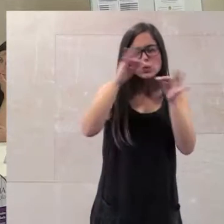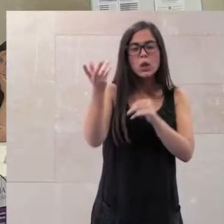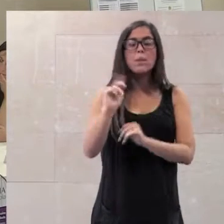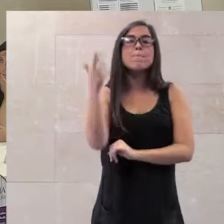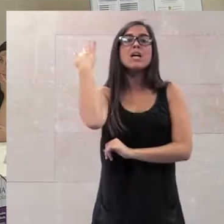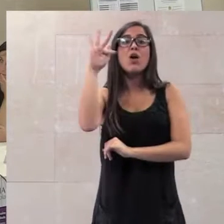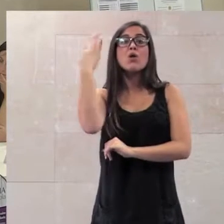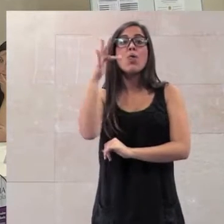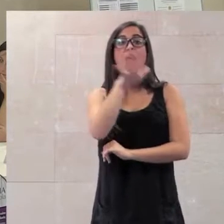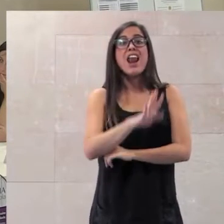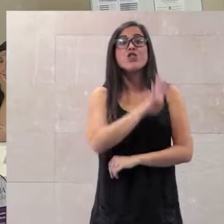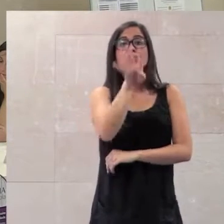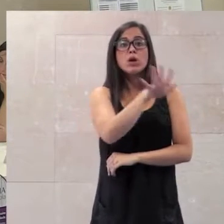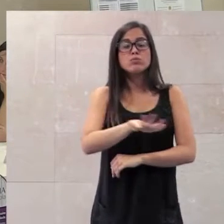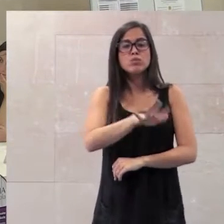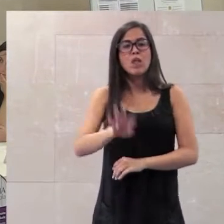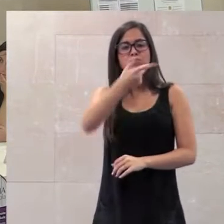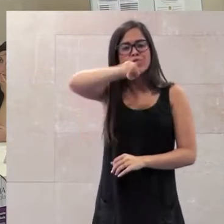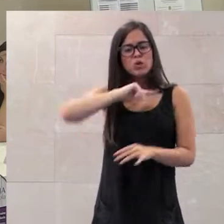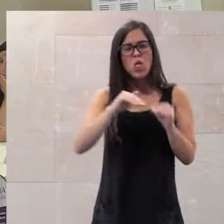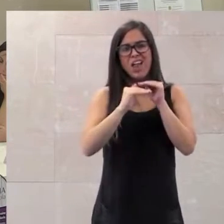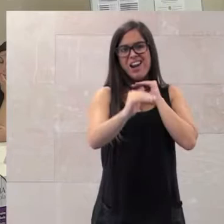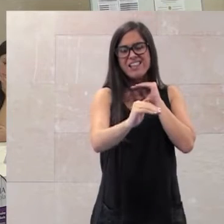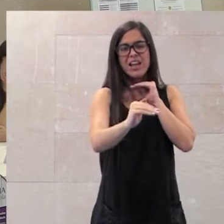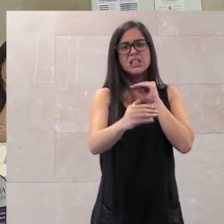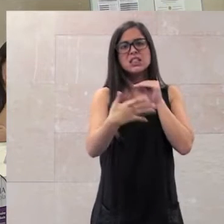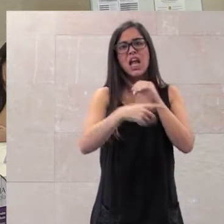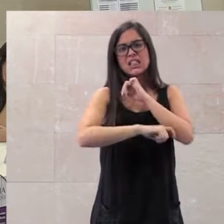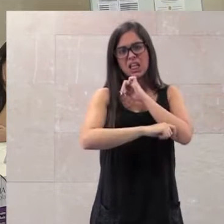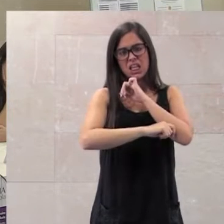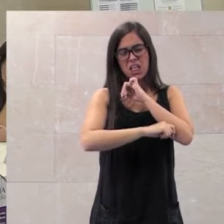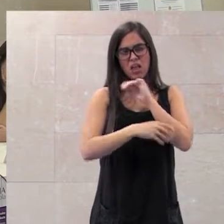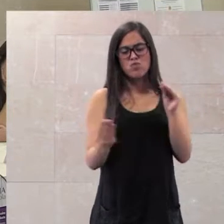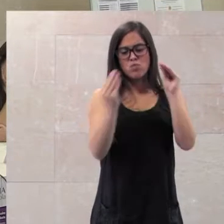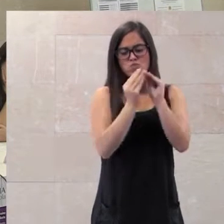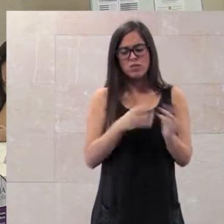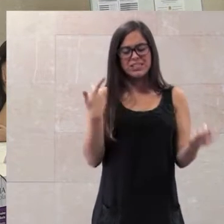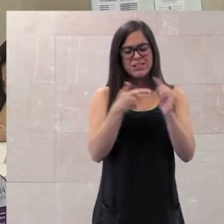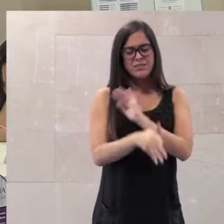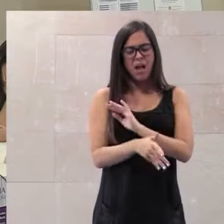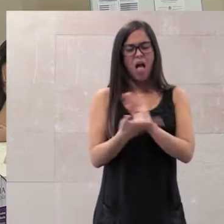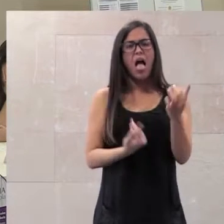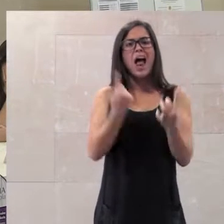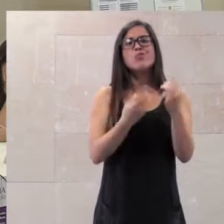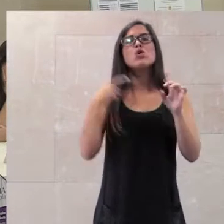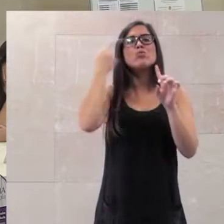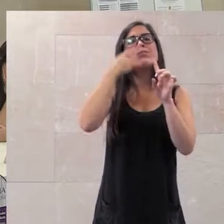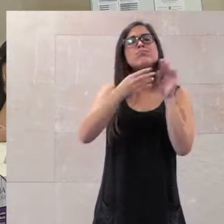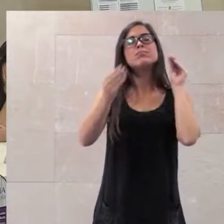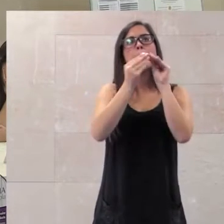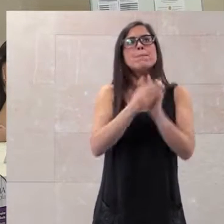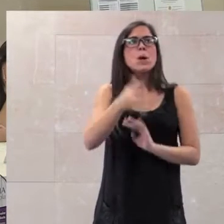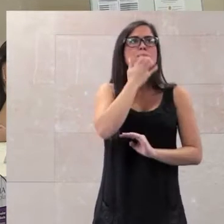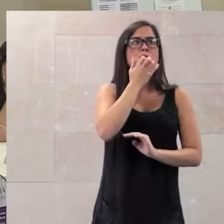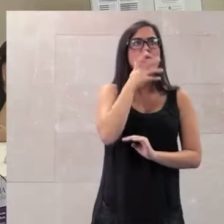Vizcaya, en los cuatro municipios, trabajamos sobre líneas estratégicas comunes, es decir, sí que nos ponemos ciertos objetivos comunes, ¿no? Como pueden ser trabajar